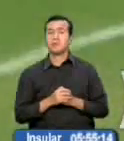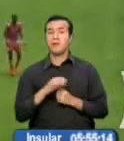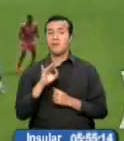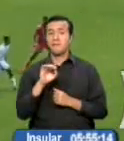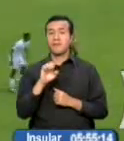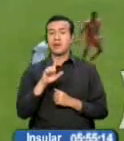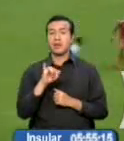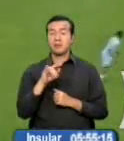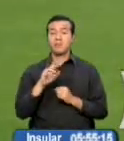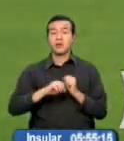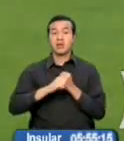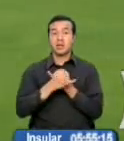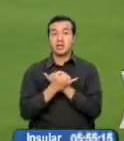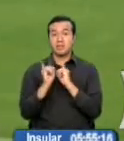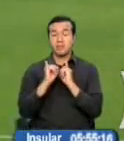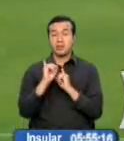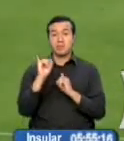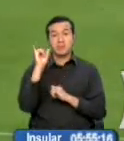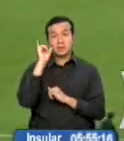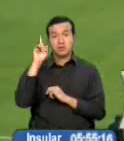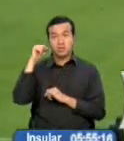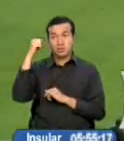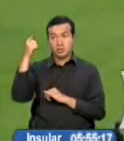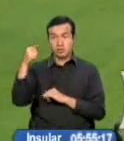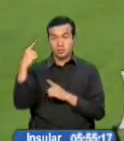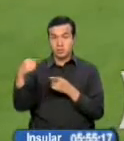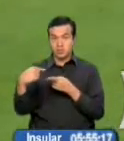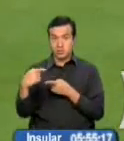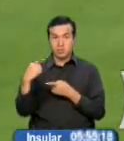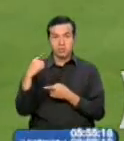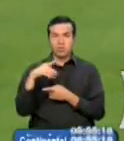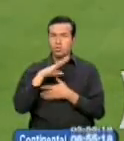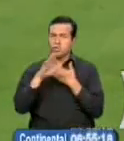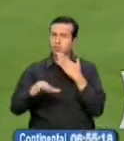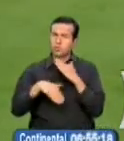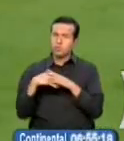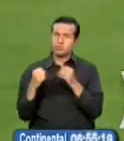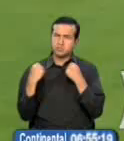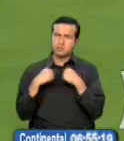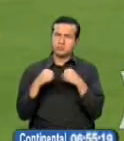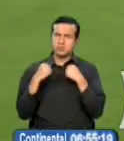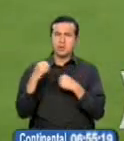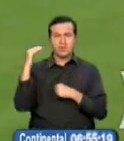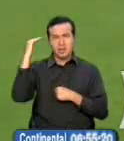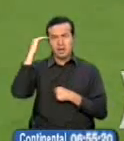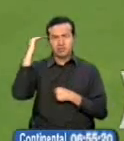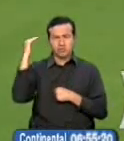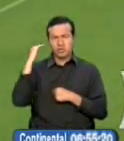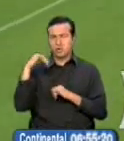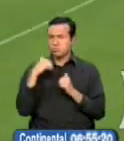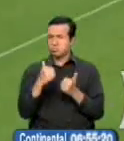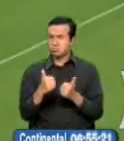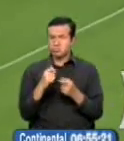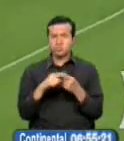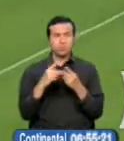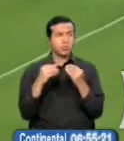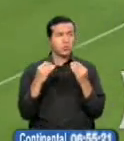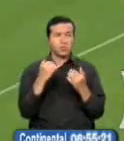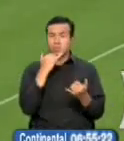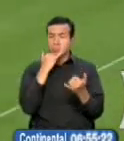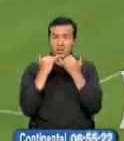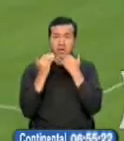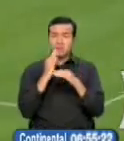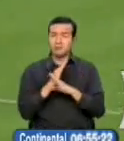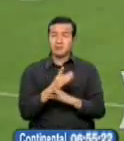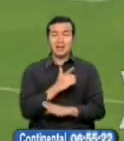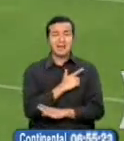dicen jugará en el Independiente del Valle en la próxima temporada, pero hasta el final entregándole todo a el Nacional. Cualquier cantidad de errores defensivos